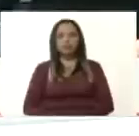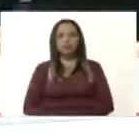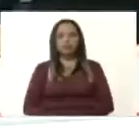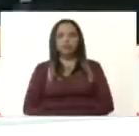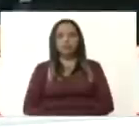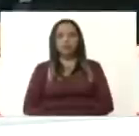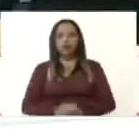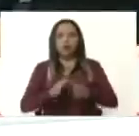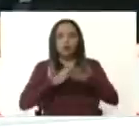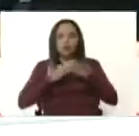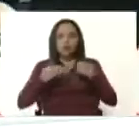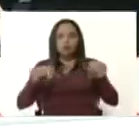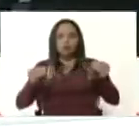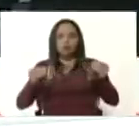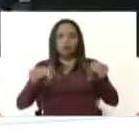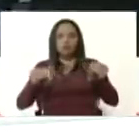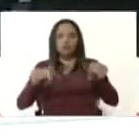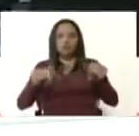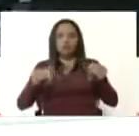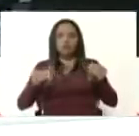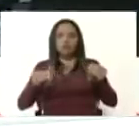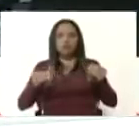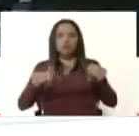Todo esto abre inmensas